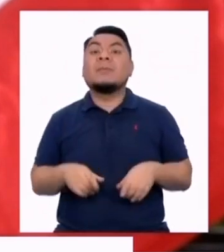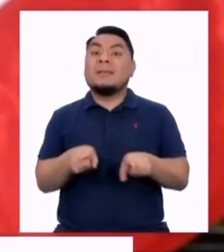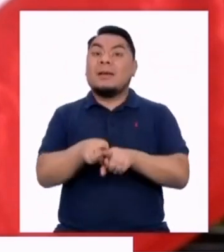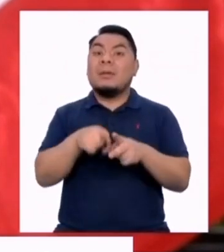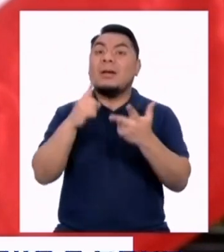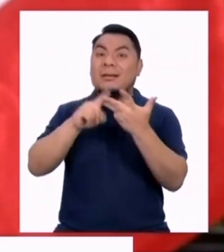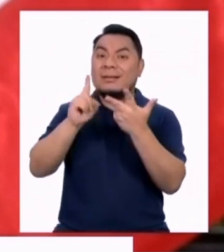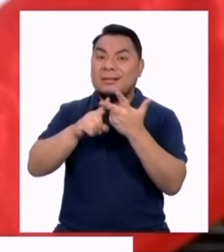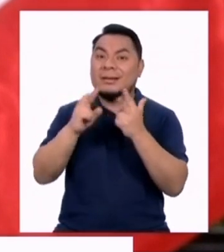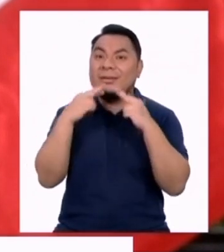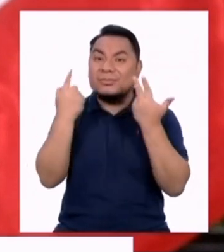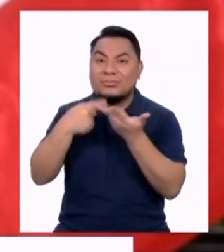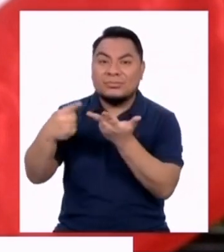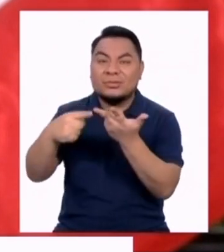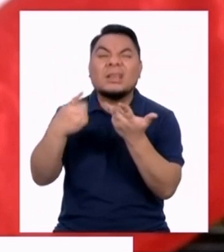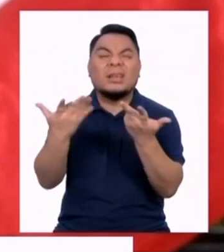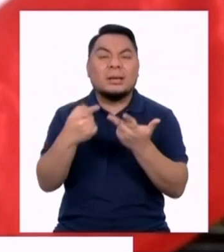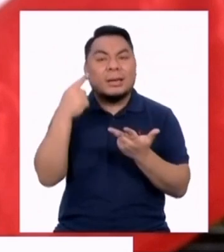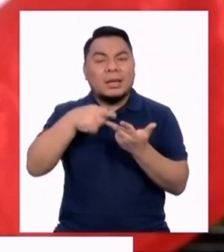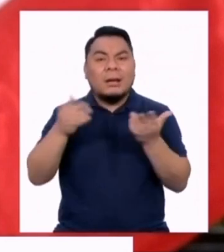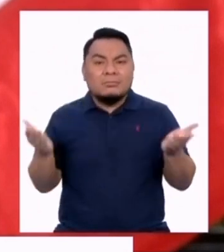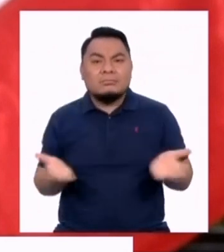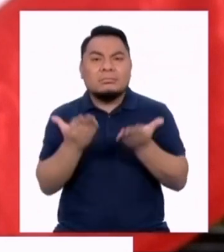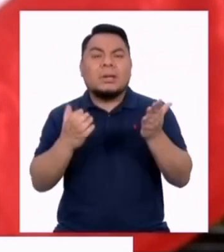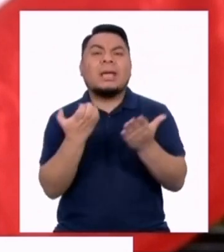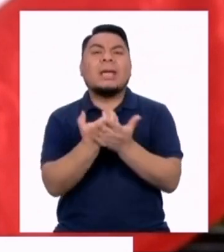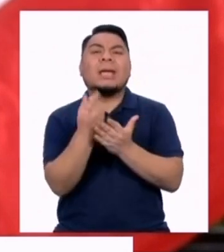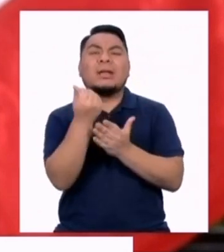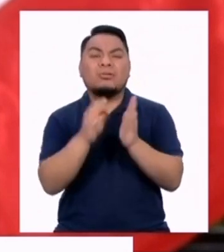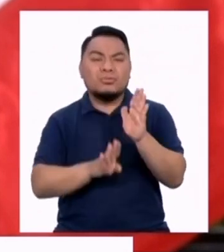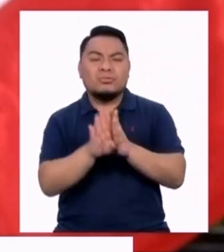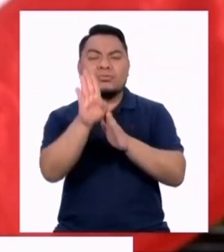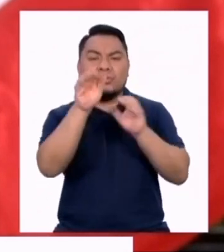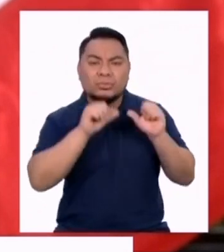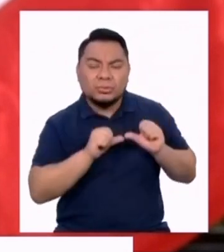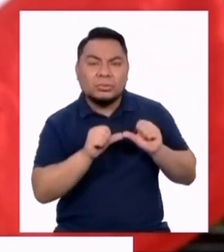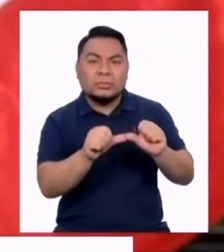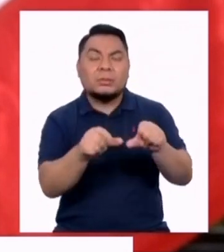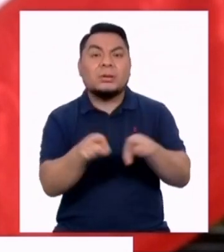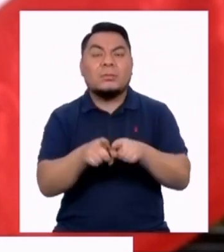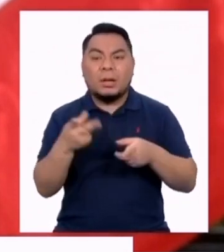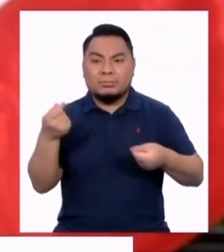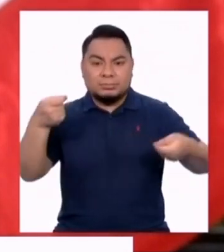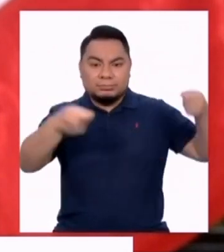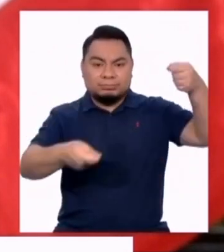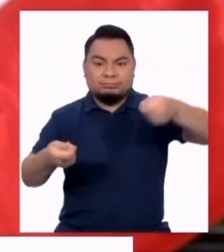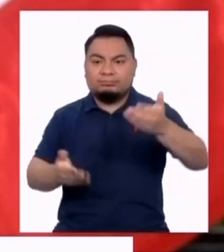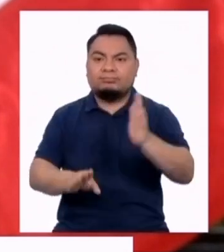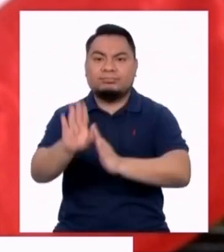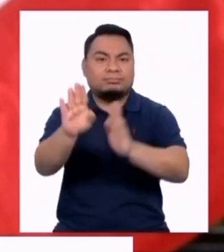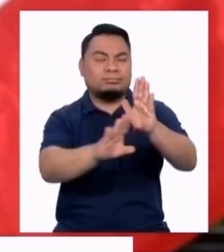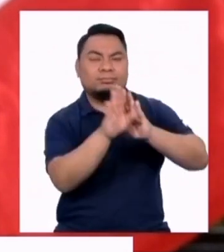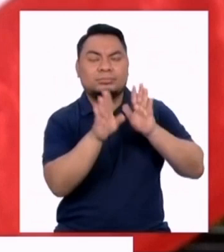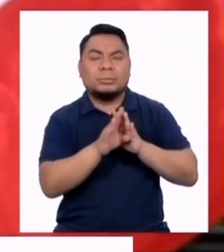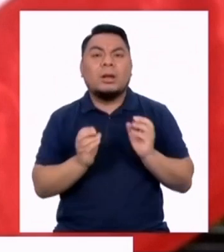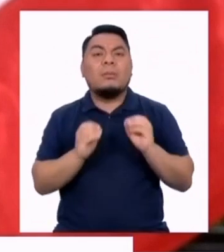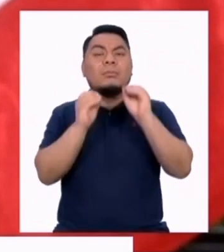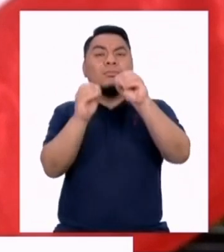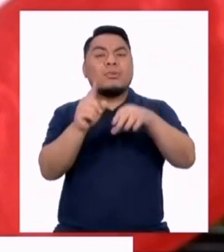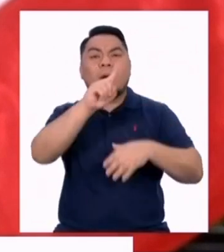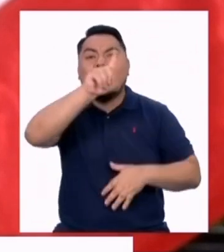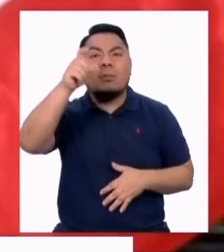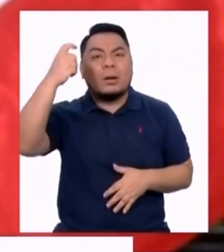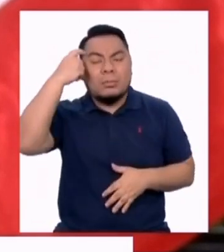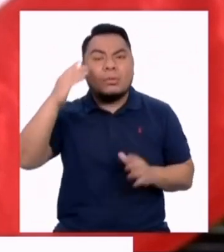y las inversiones y proponer políticas que mejoren la capacidad del estado para detectar y